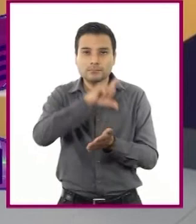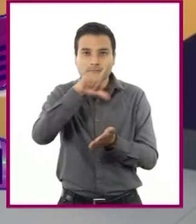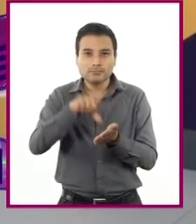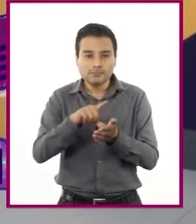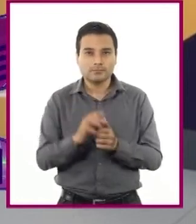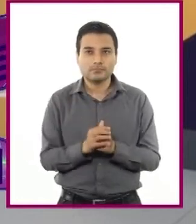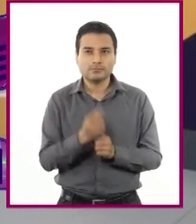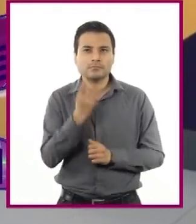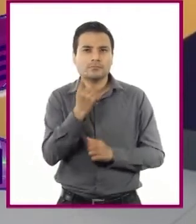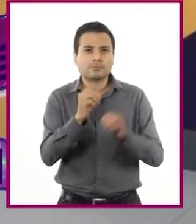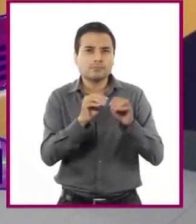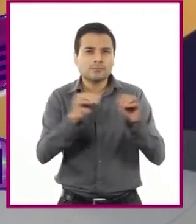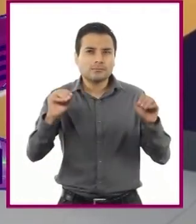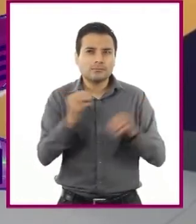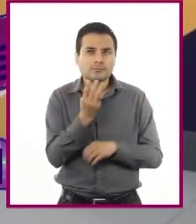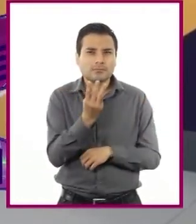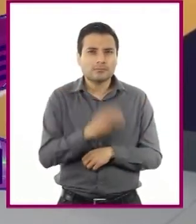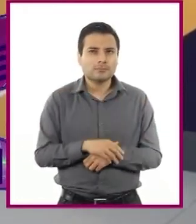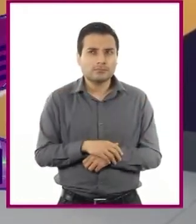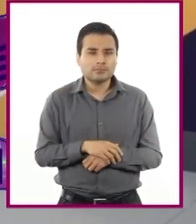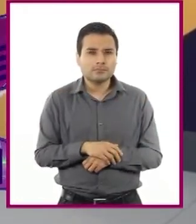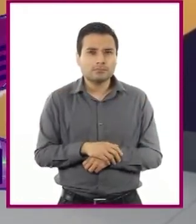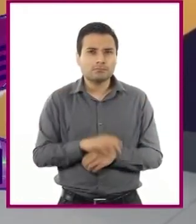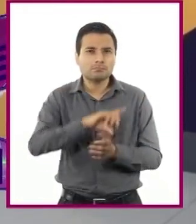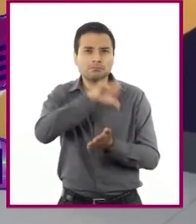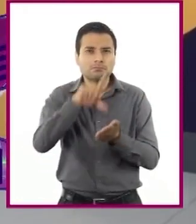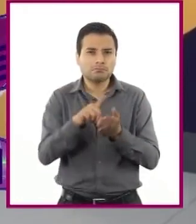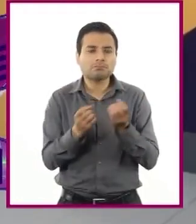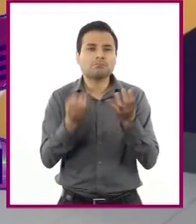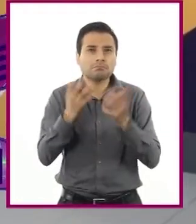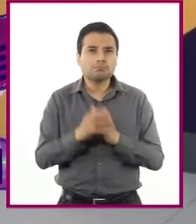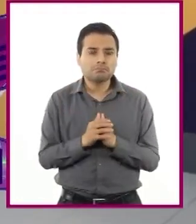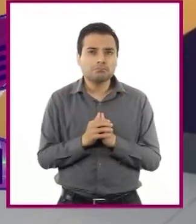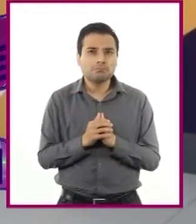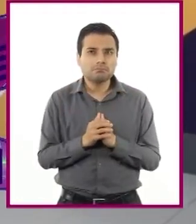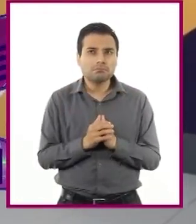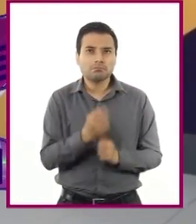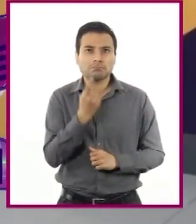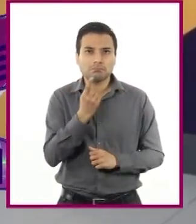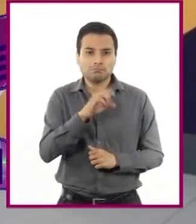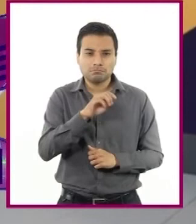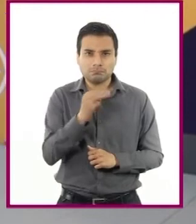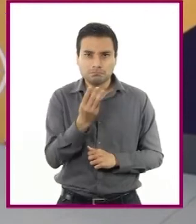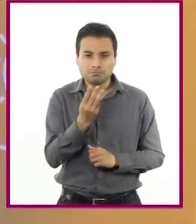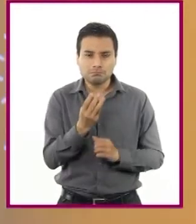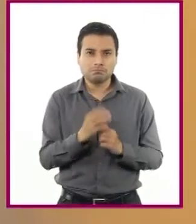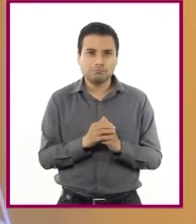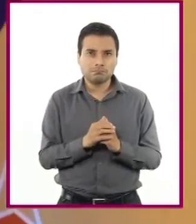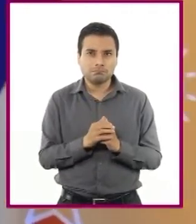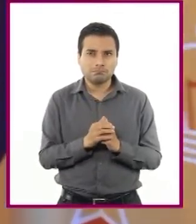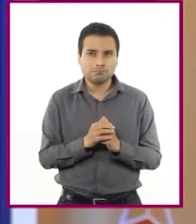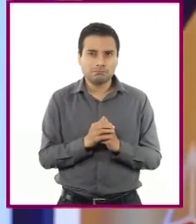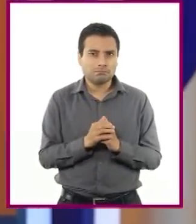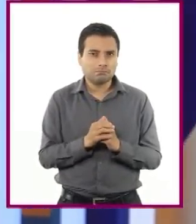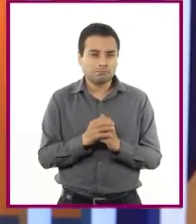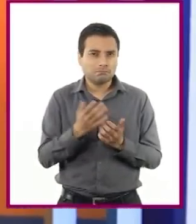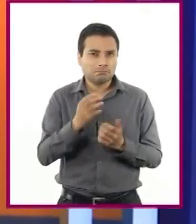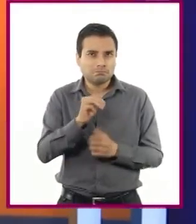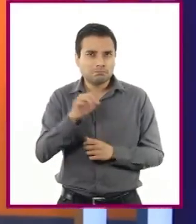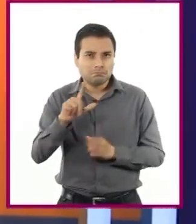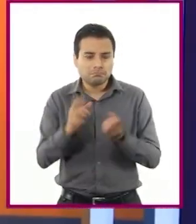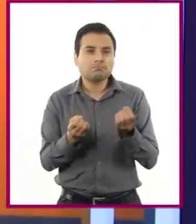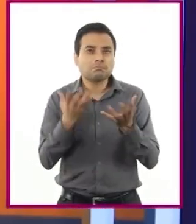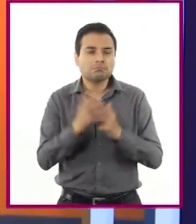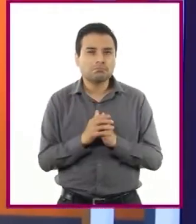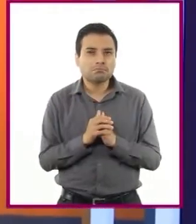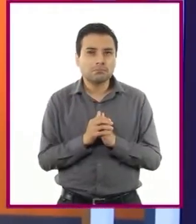caben en 1 metro cúbico? ¿Cuántos mililitros caben en 1 centímetro cúbico? Estas preguntas